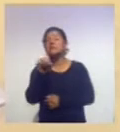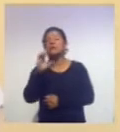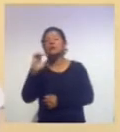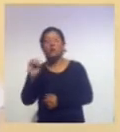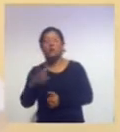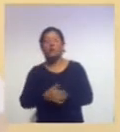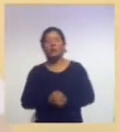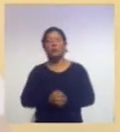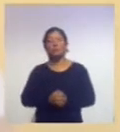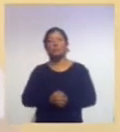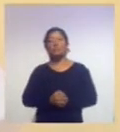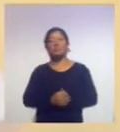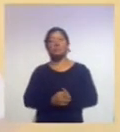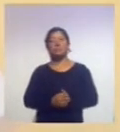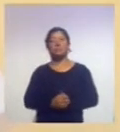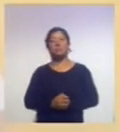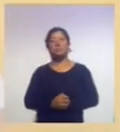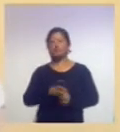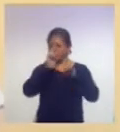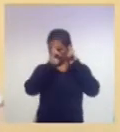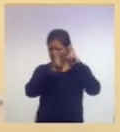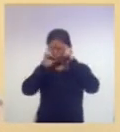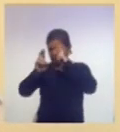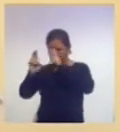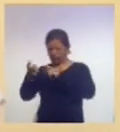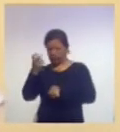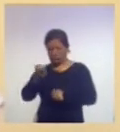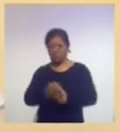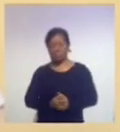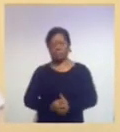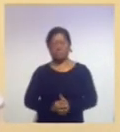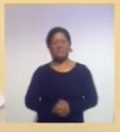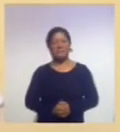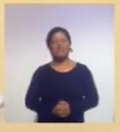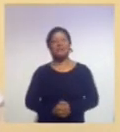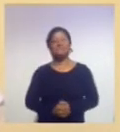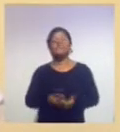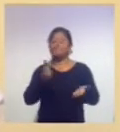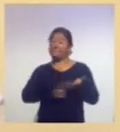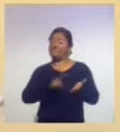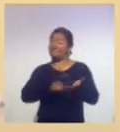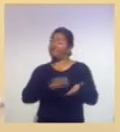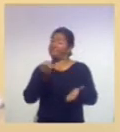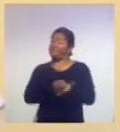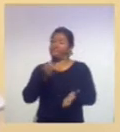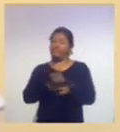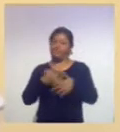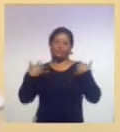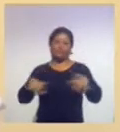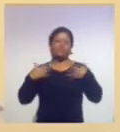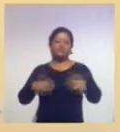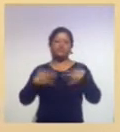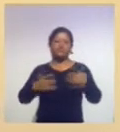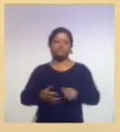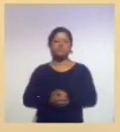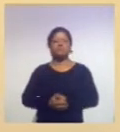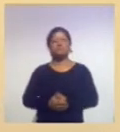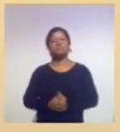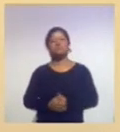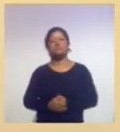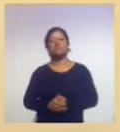respetando sus dialectos de ellos, que eso vale oro. Pero tratamos de que también igual